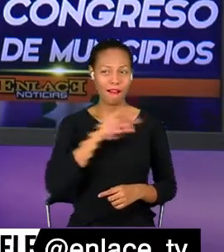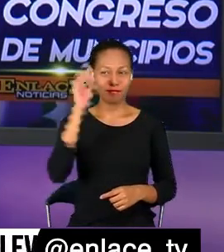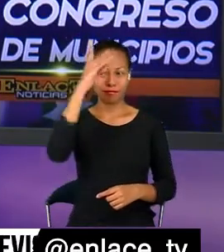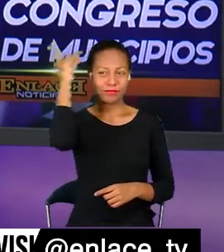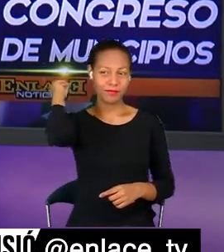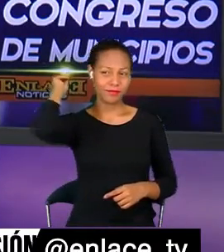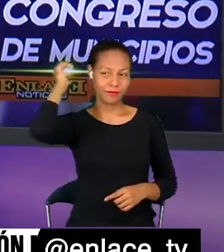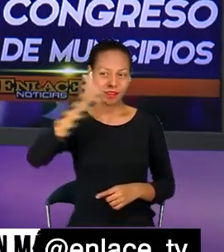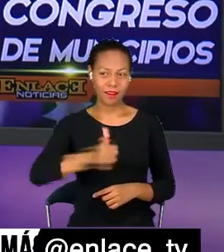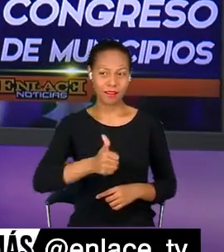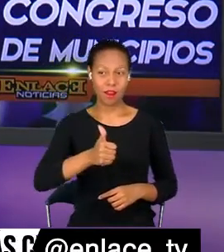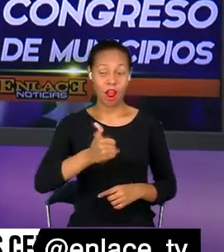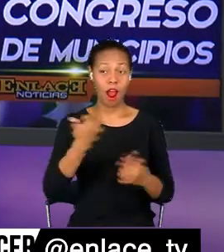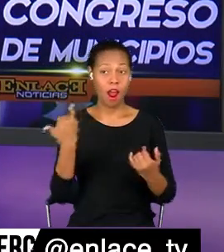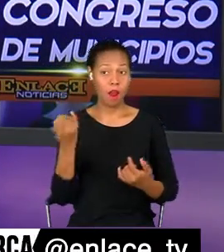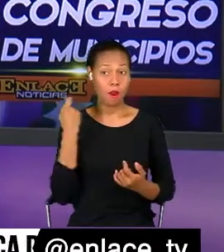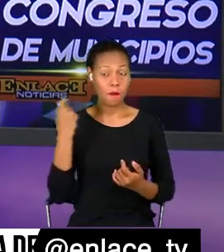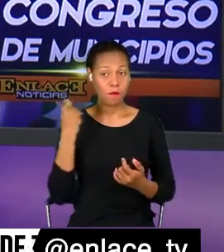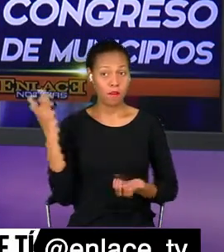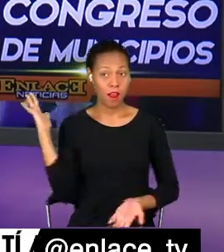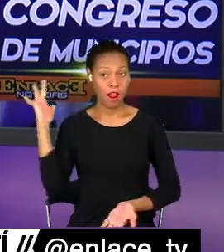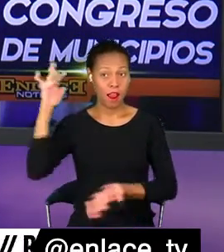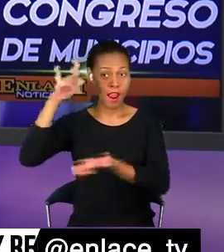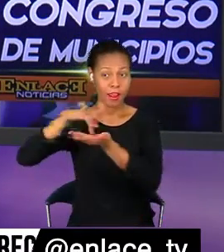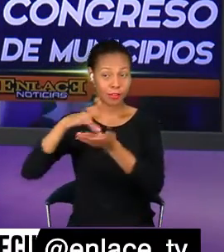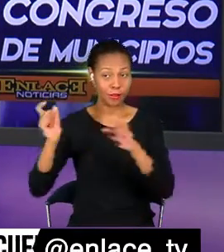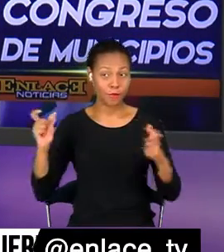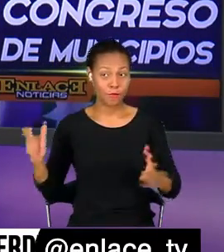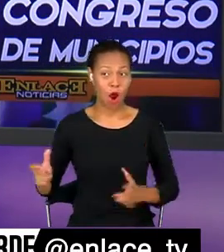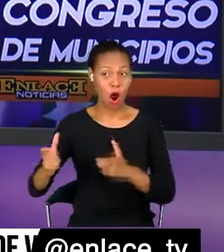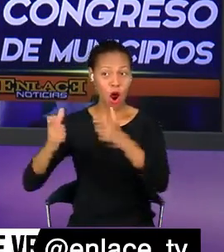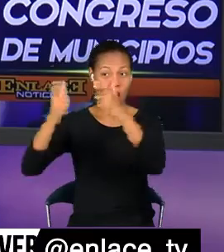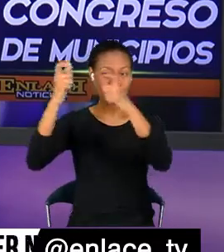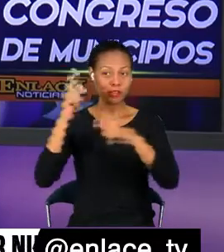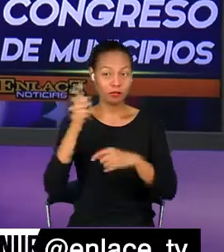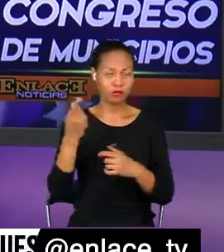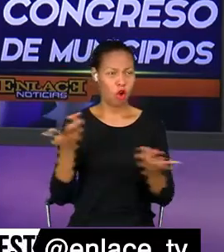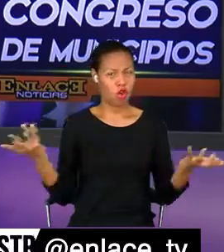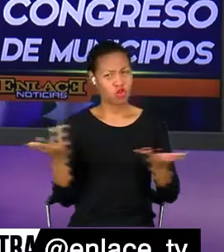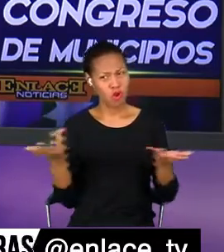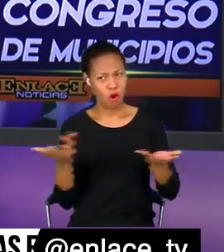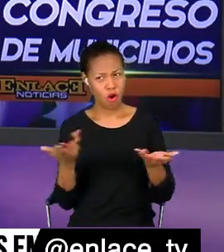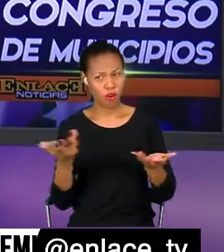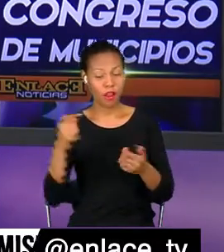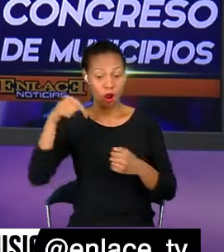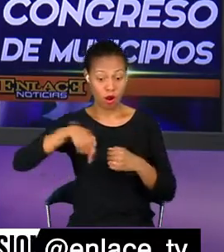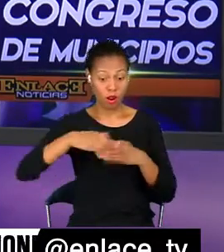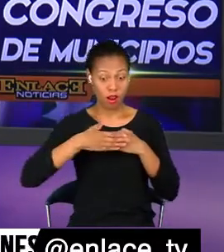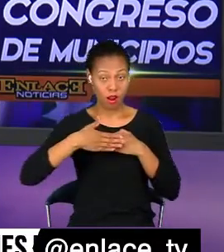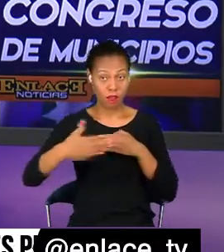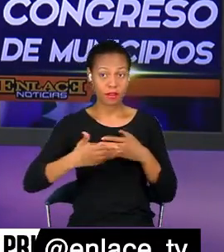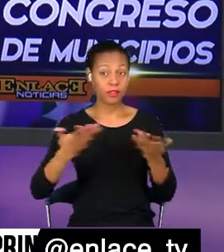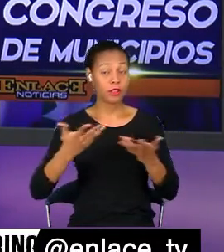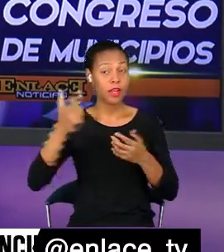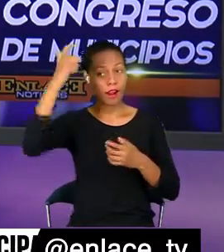de Municipios organizado por la Federación Colombiana de Municipios, evento que se desarrolla desde hoy en la ciudad de